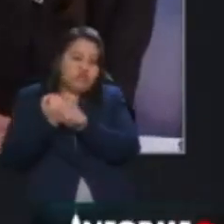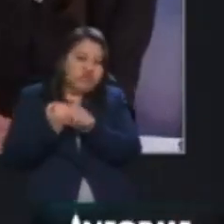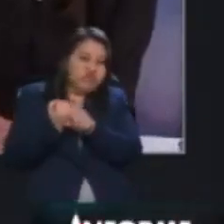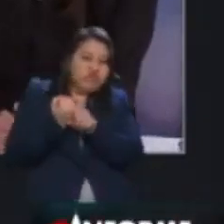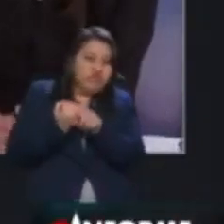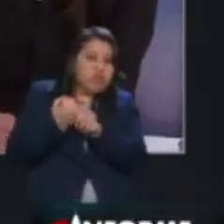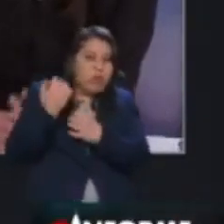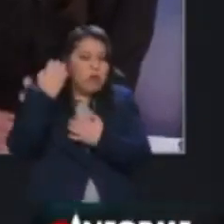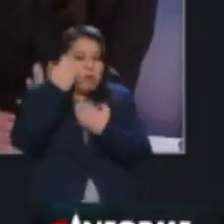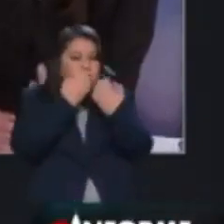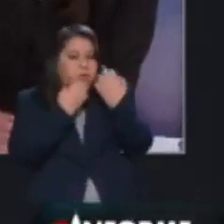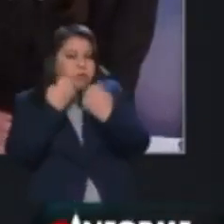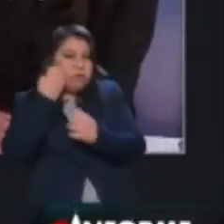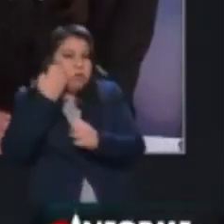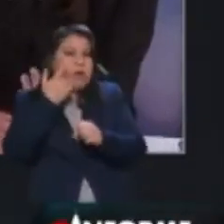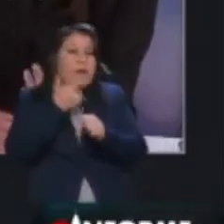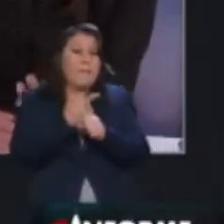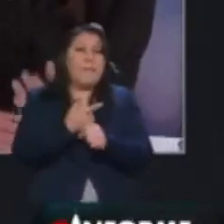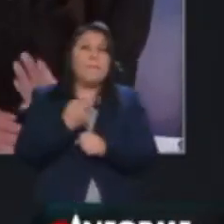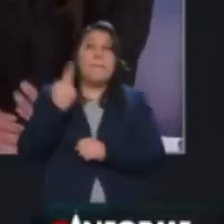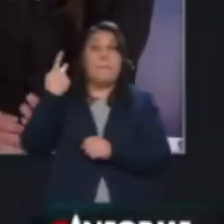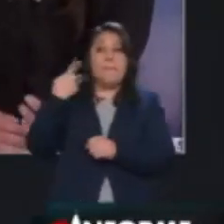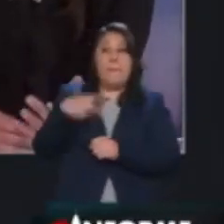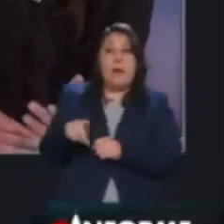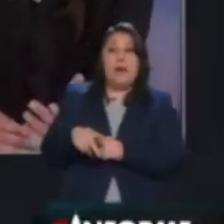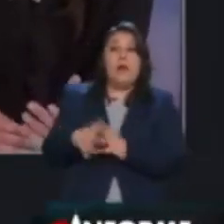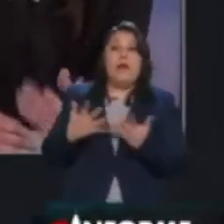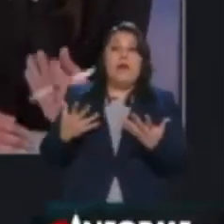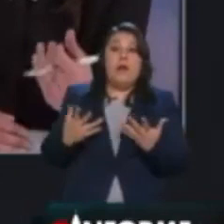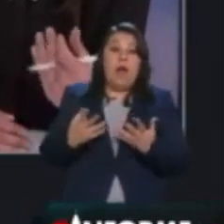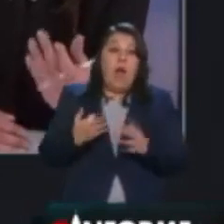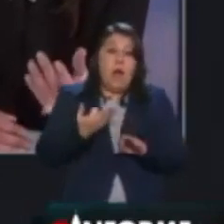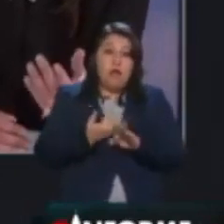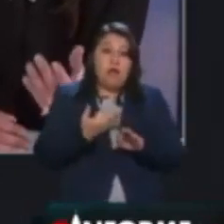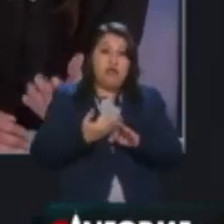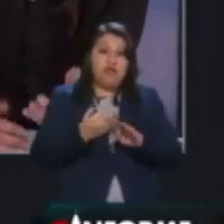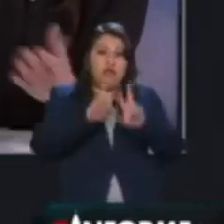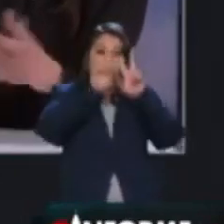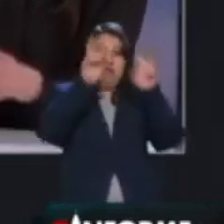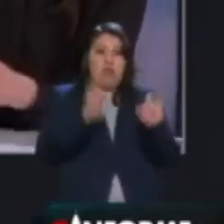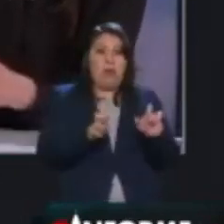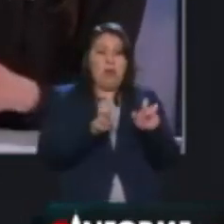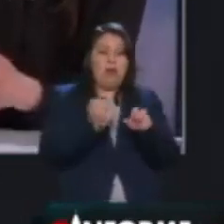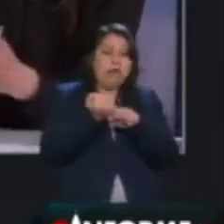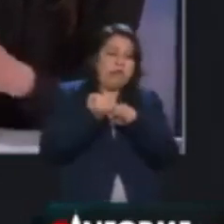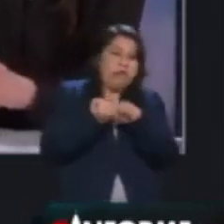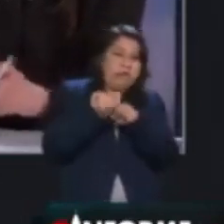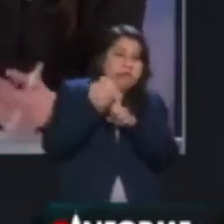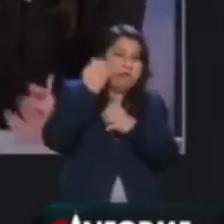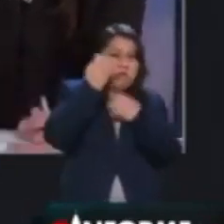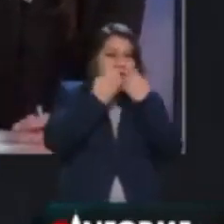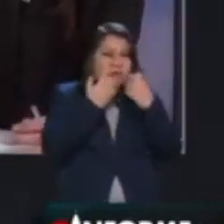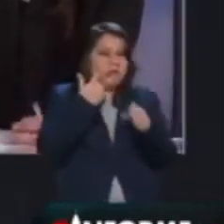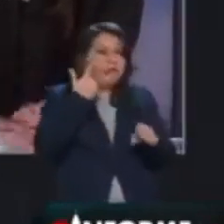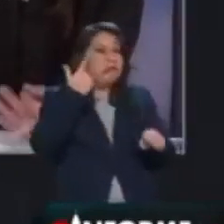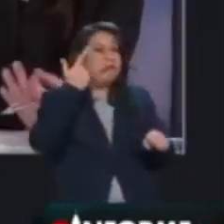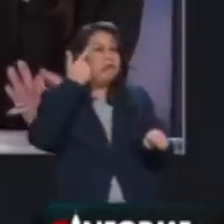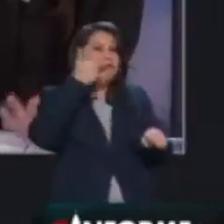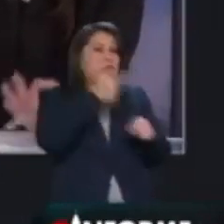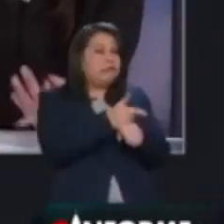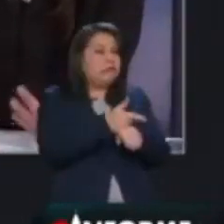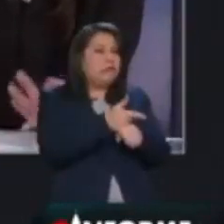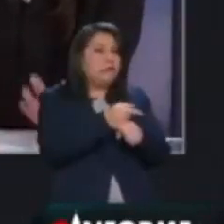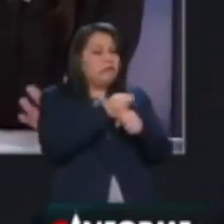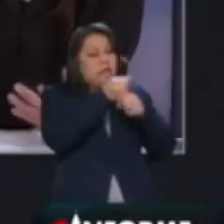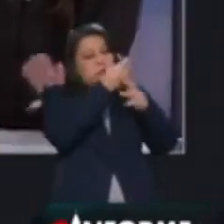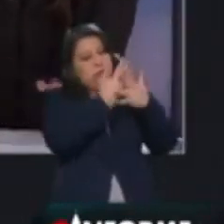tema, es que justamente varias o más de las irregularidades que derivaron, digamos, en la denuncia de la Fiscalía